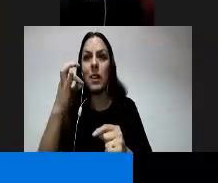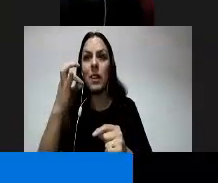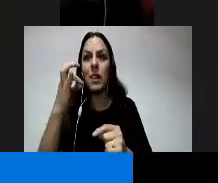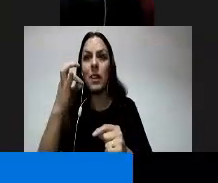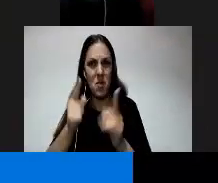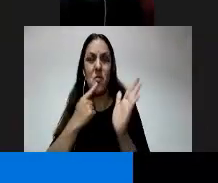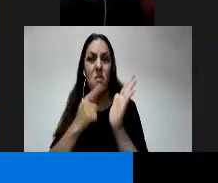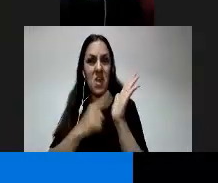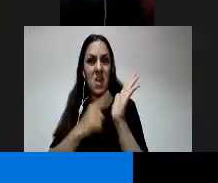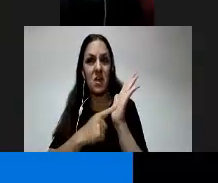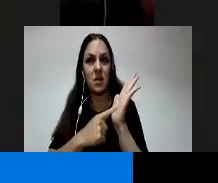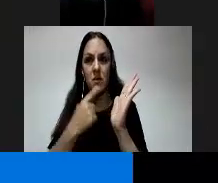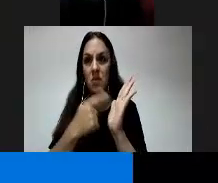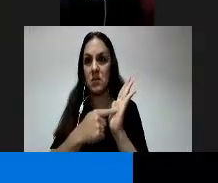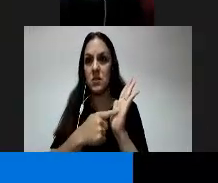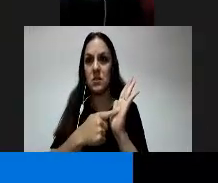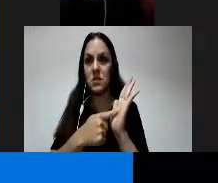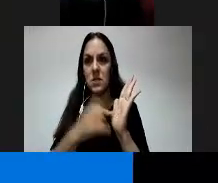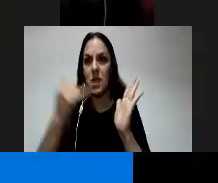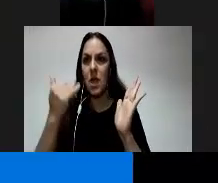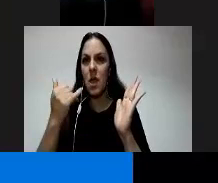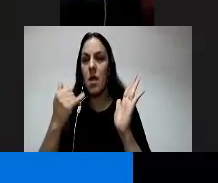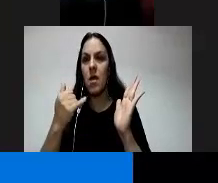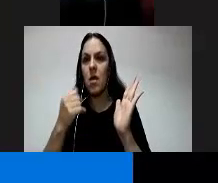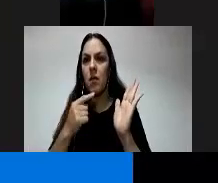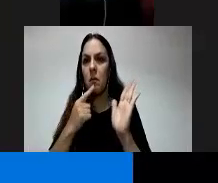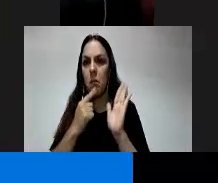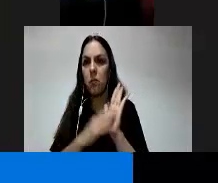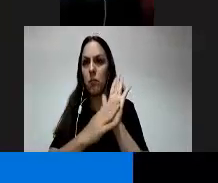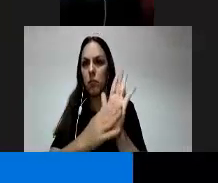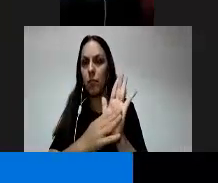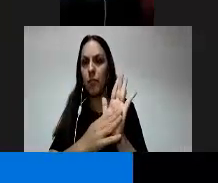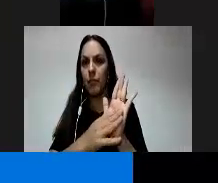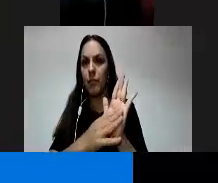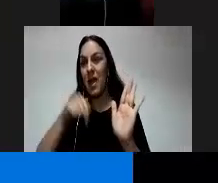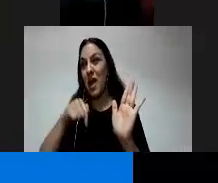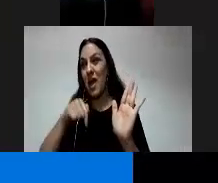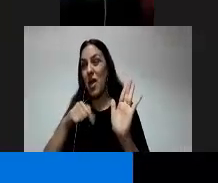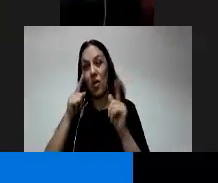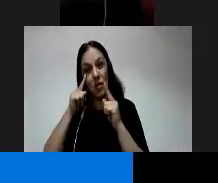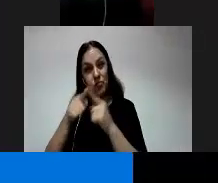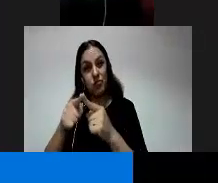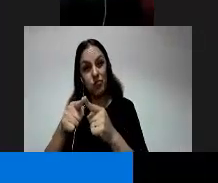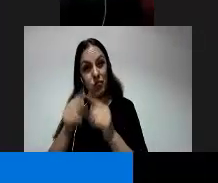dispuso. Establécese que, ahora vamos a hacer hincapié en el artículo